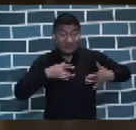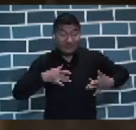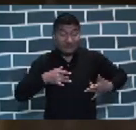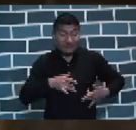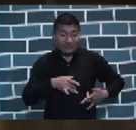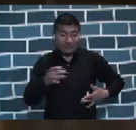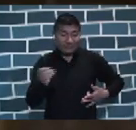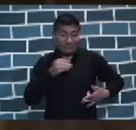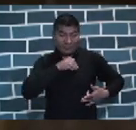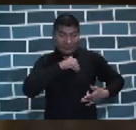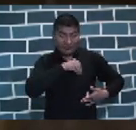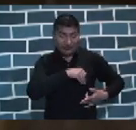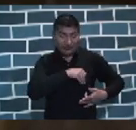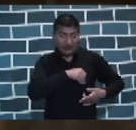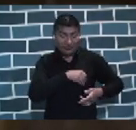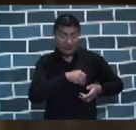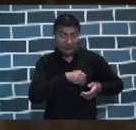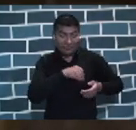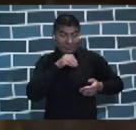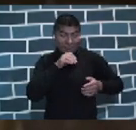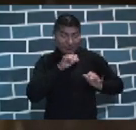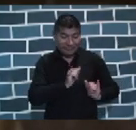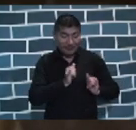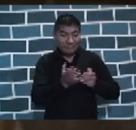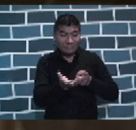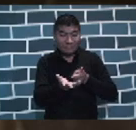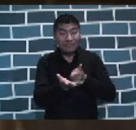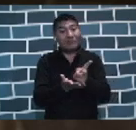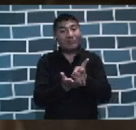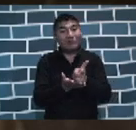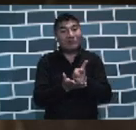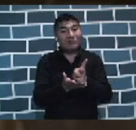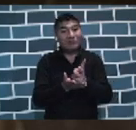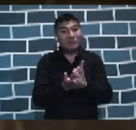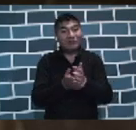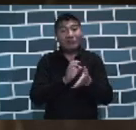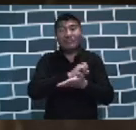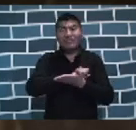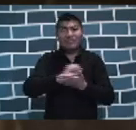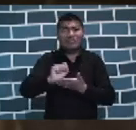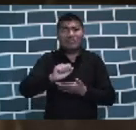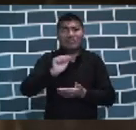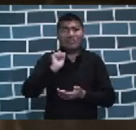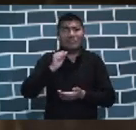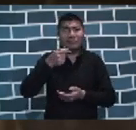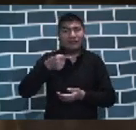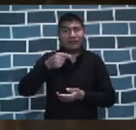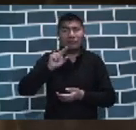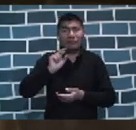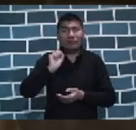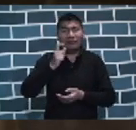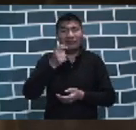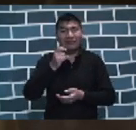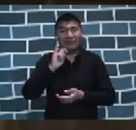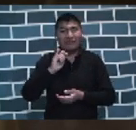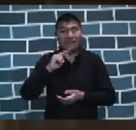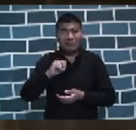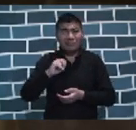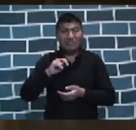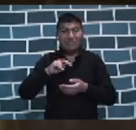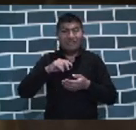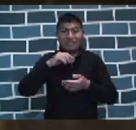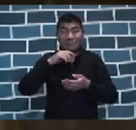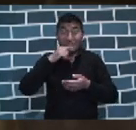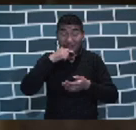creyente la verdad 'san agustín' llama este procedimiento iluminación